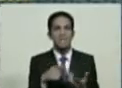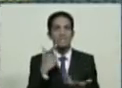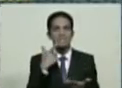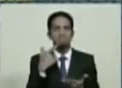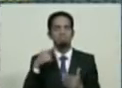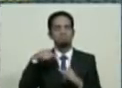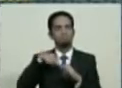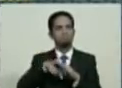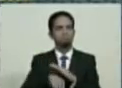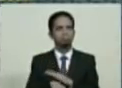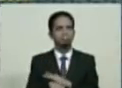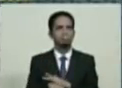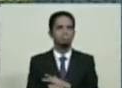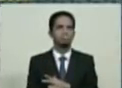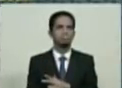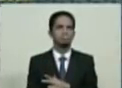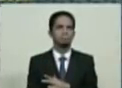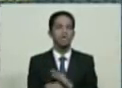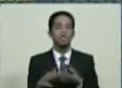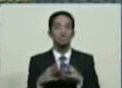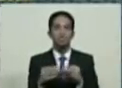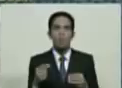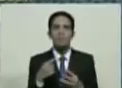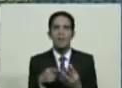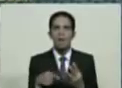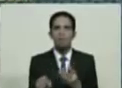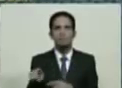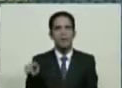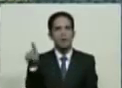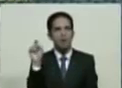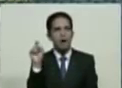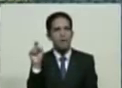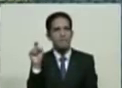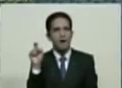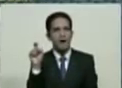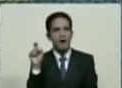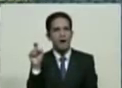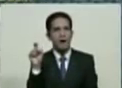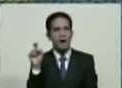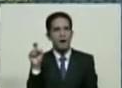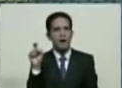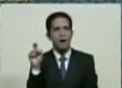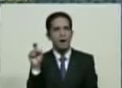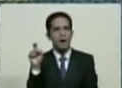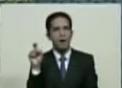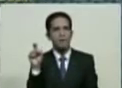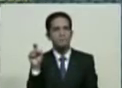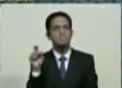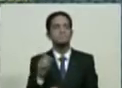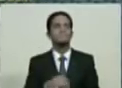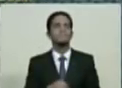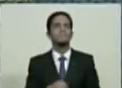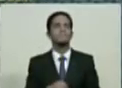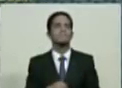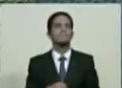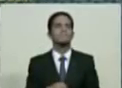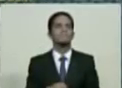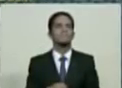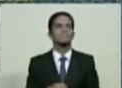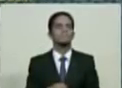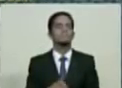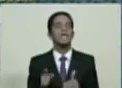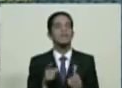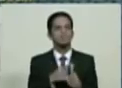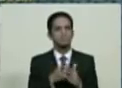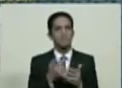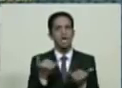enterrado todo el material que se habían robado. Aquí damos una felicitación de forma pública